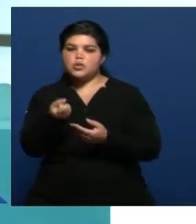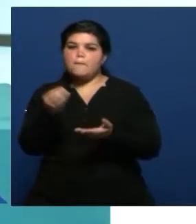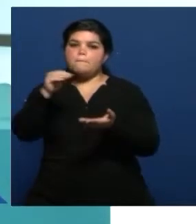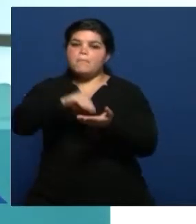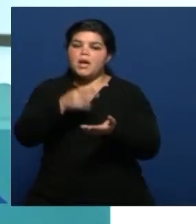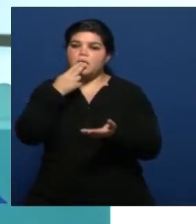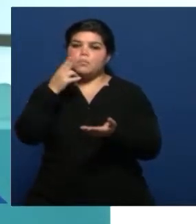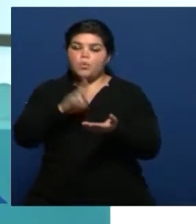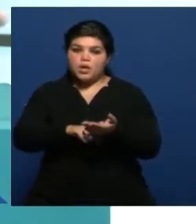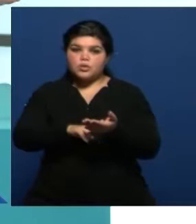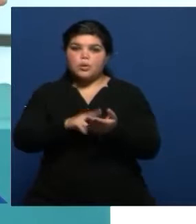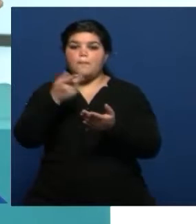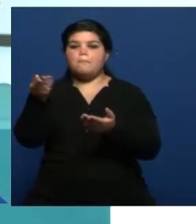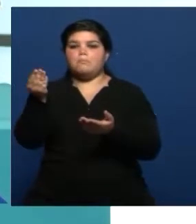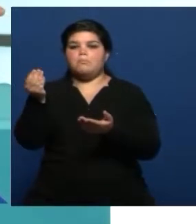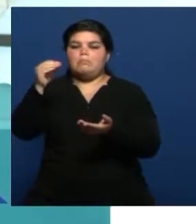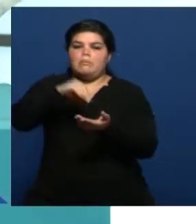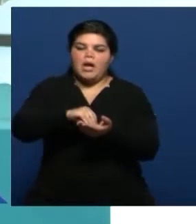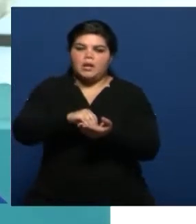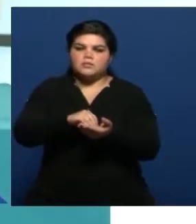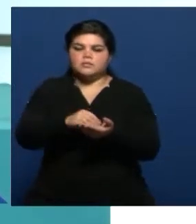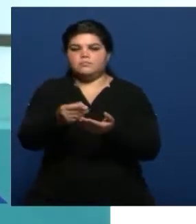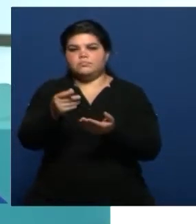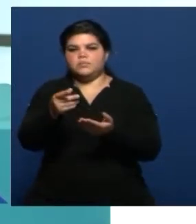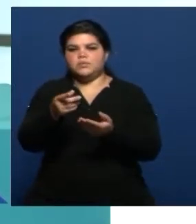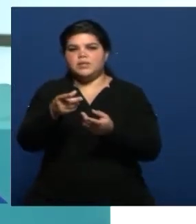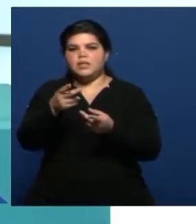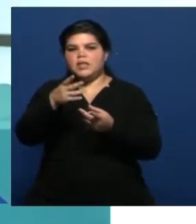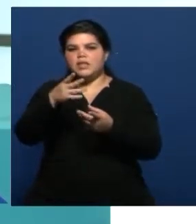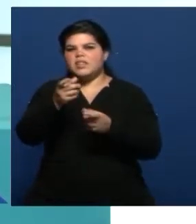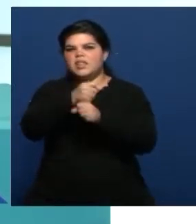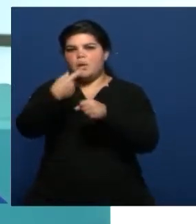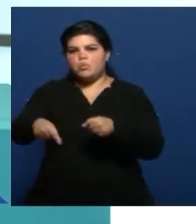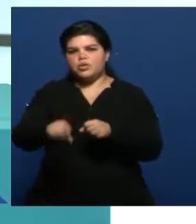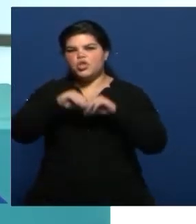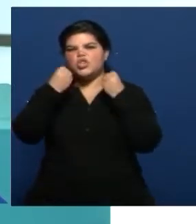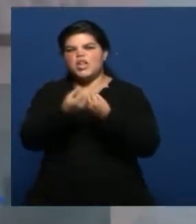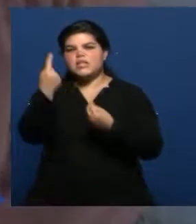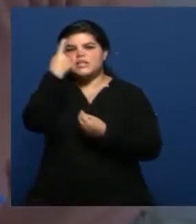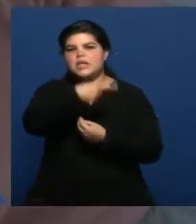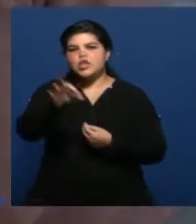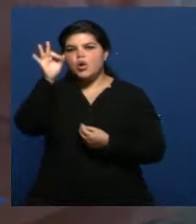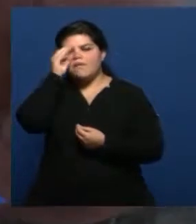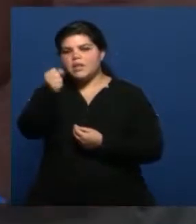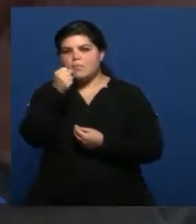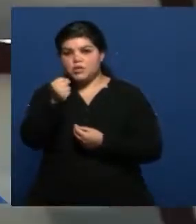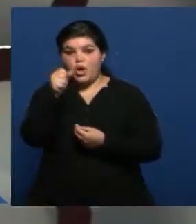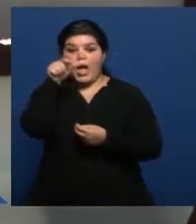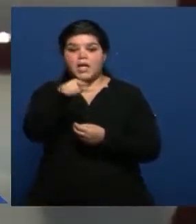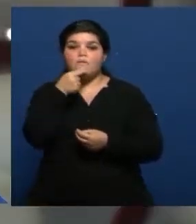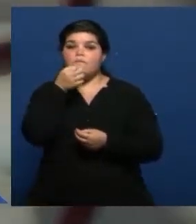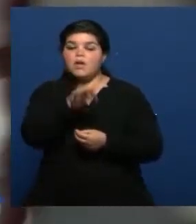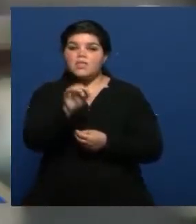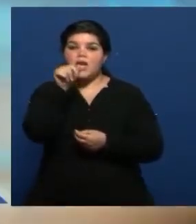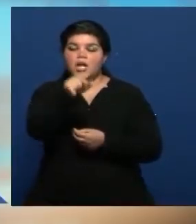lo que cueste el transporte. Pongamos 120 pesos. Ese sería el valor que debiera bajar en una estación de servicio o